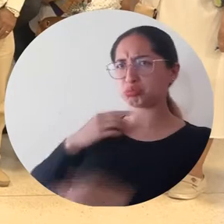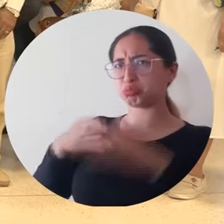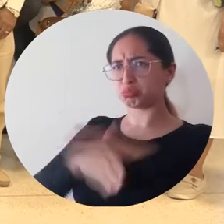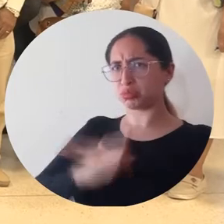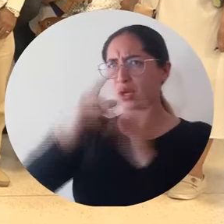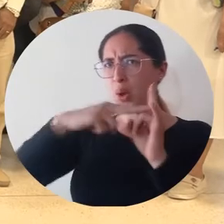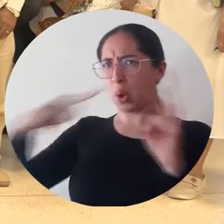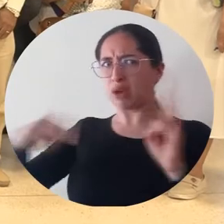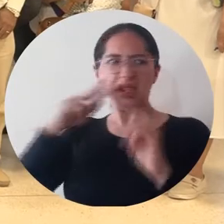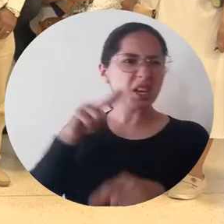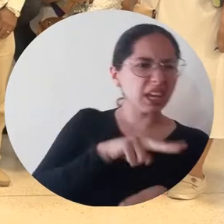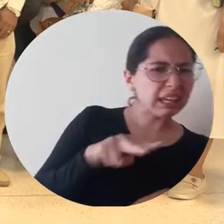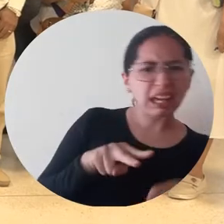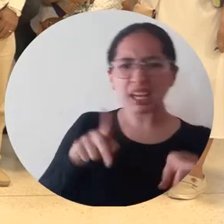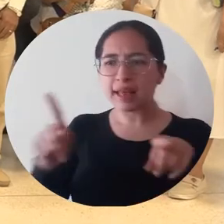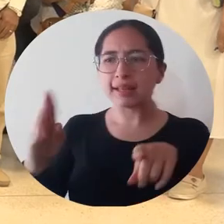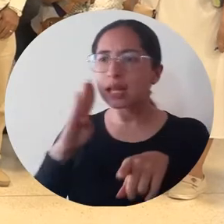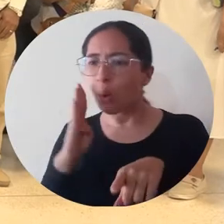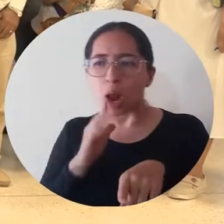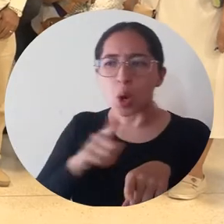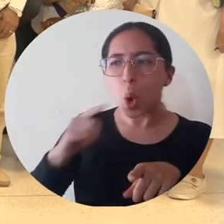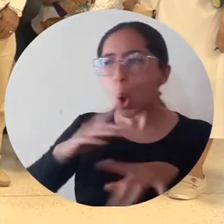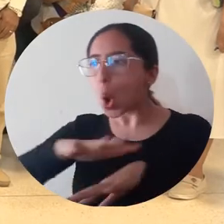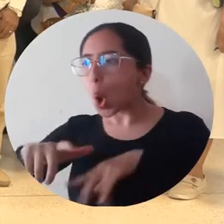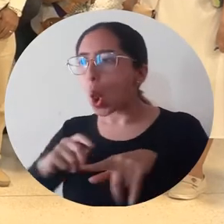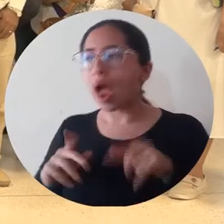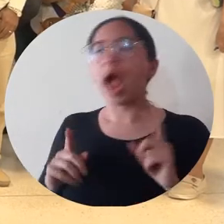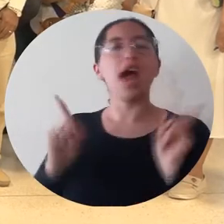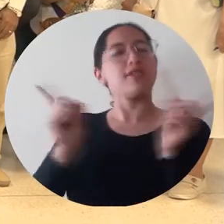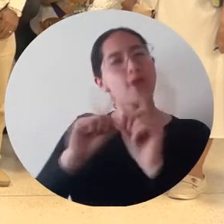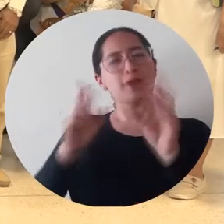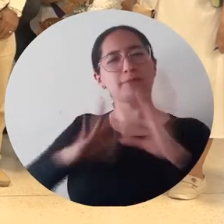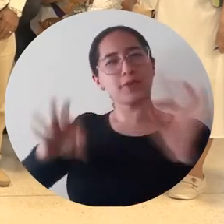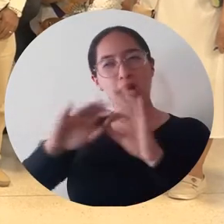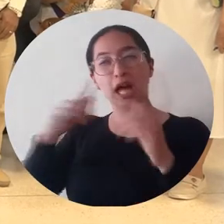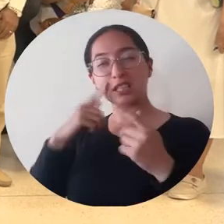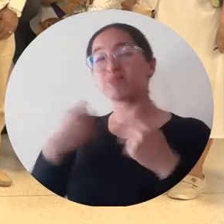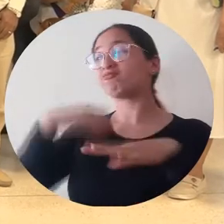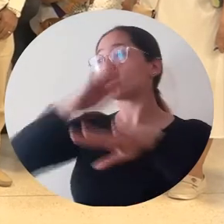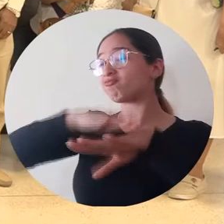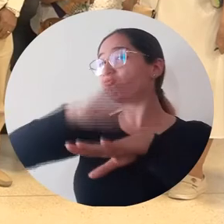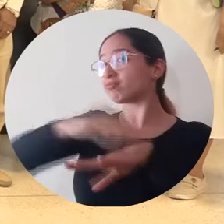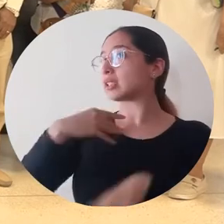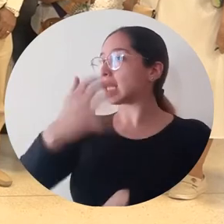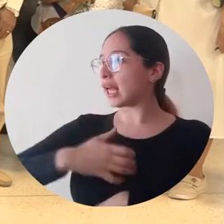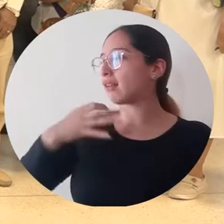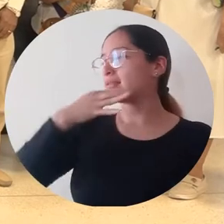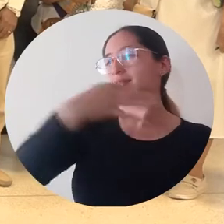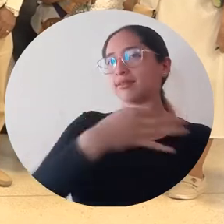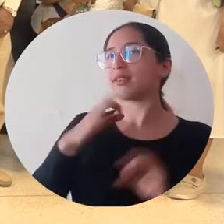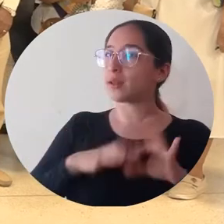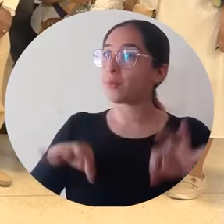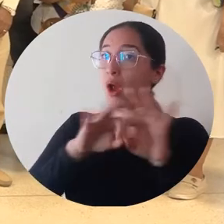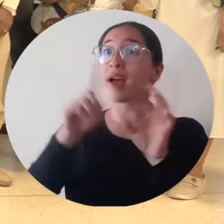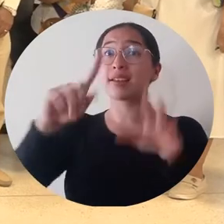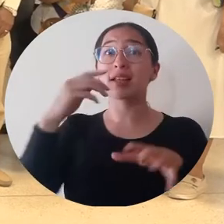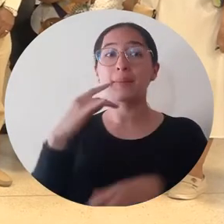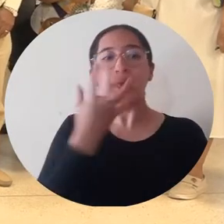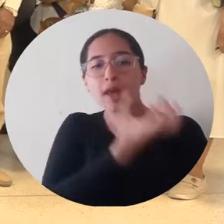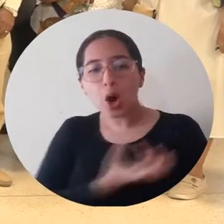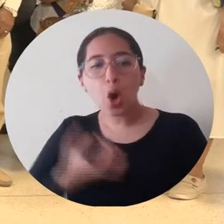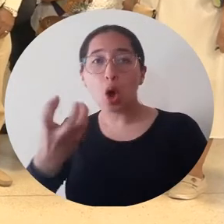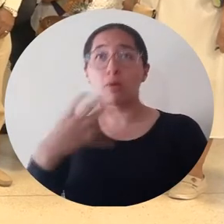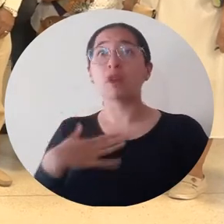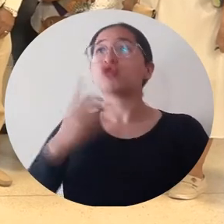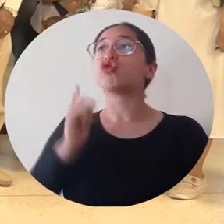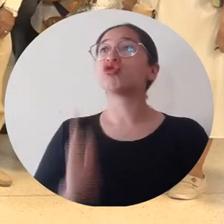muchas veces pueden estar haciendo inteligencia para ver quién tiene qué teléfono o qué computador, cuáles son sus rutas, procurar movilizarnos